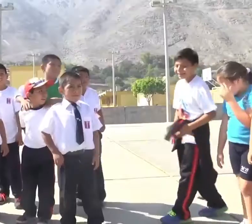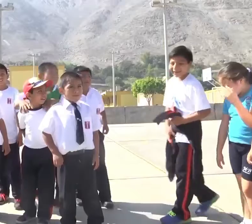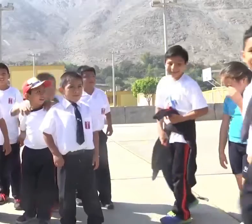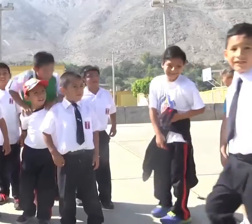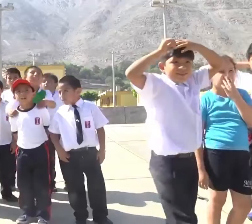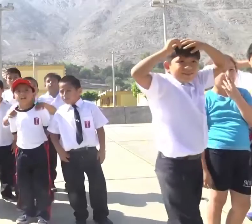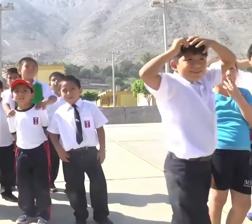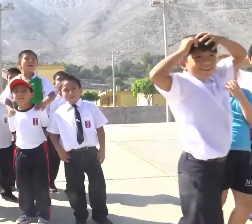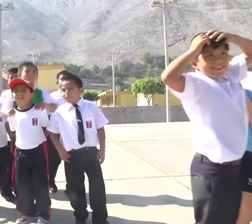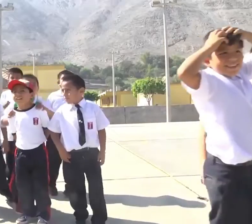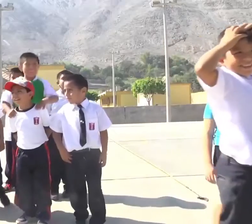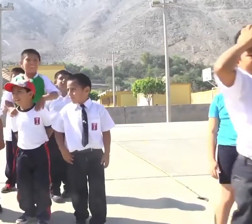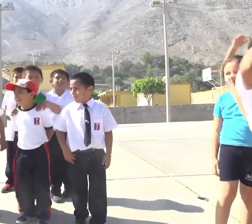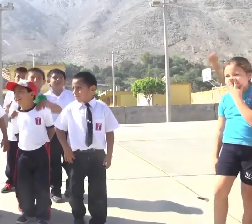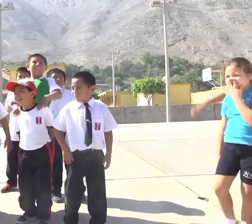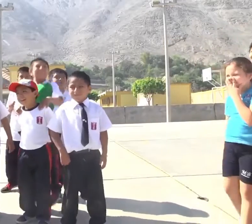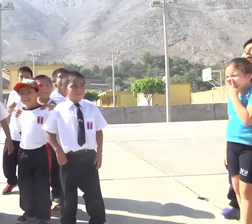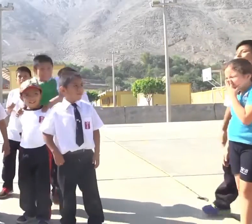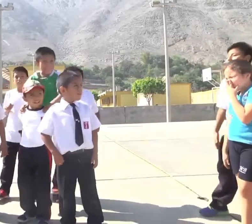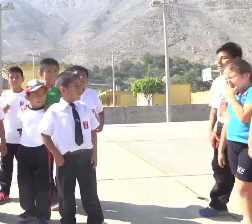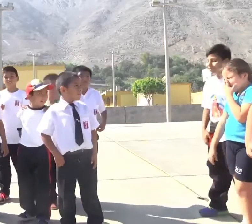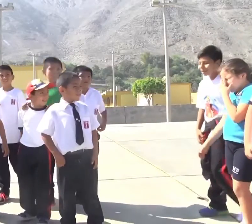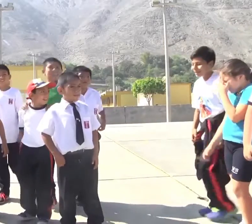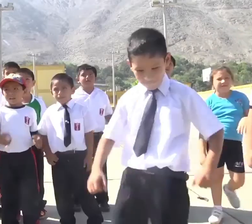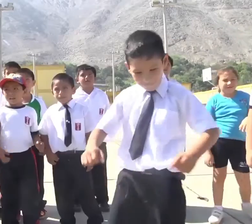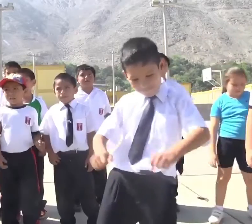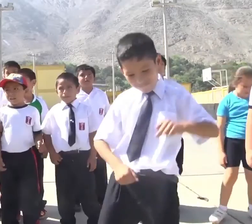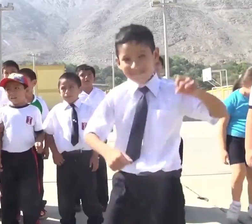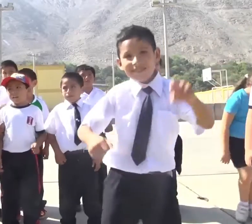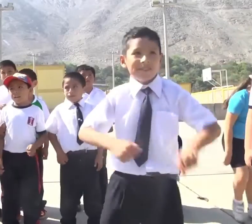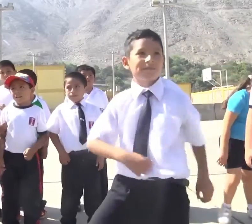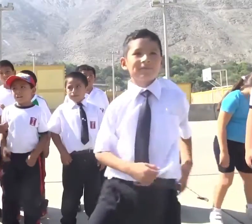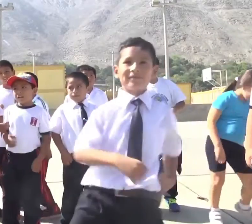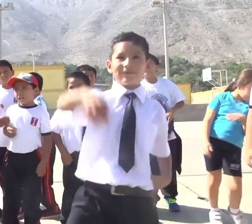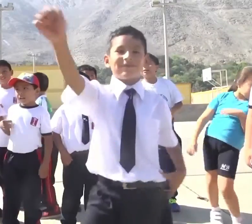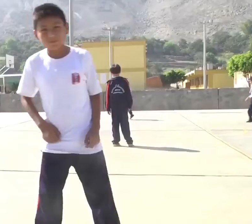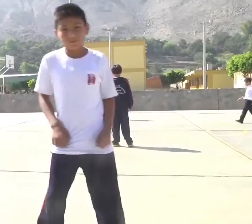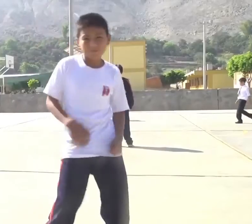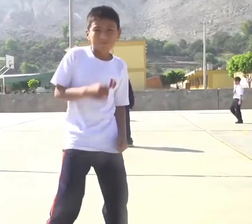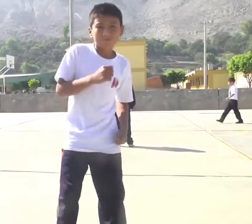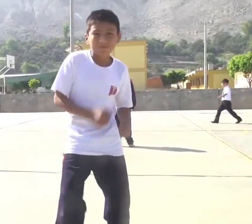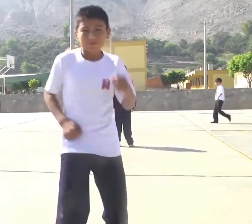terminar de jugar, esta vez, todo en su lugar guardaron.